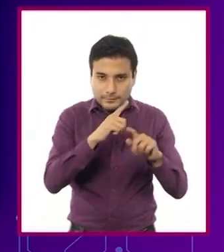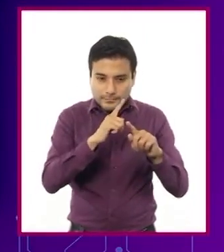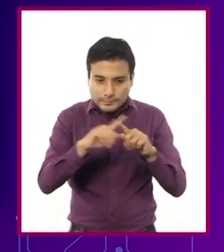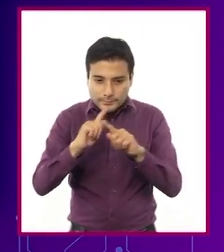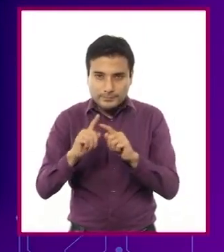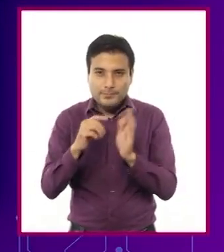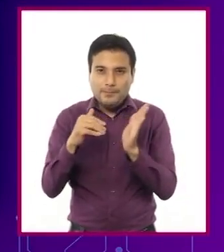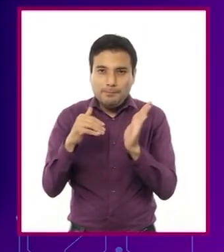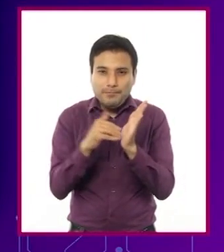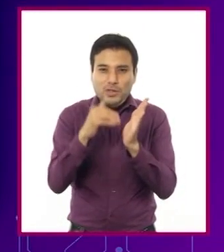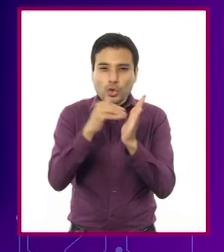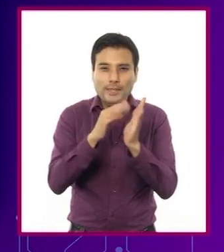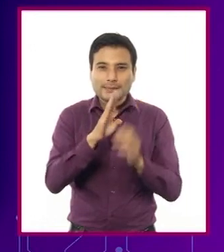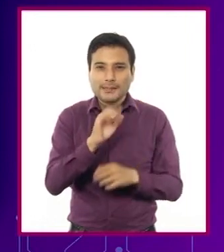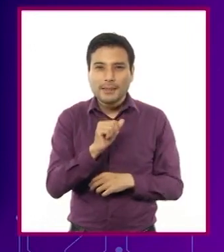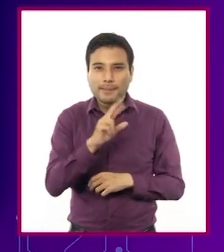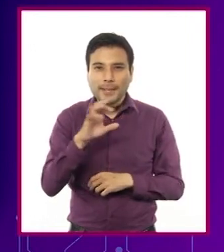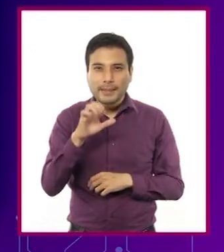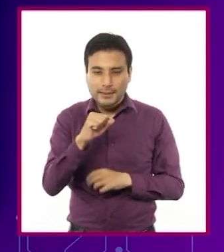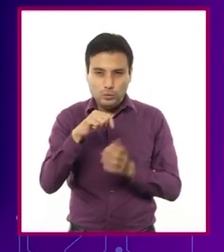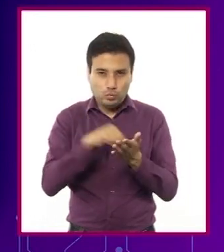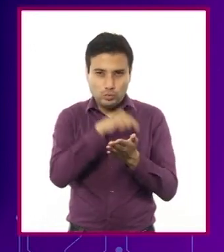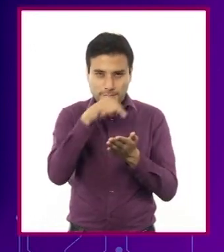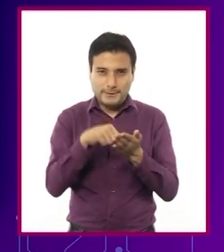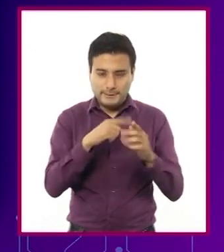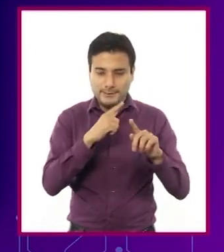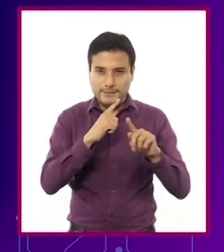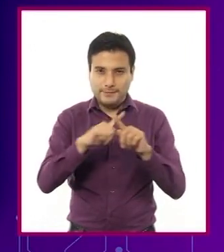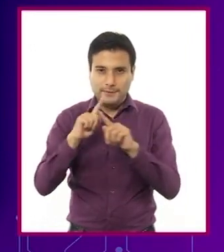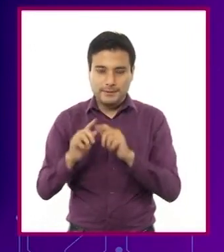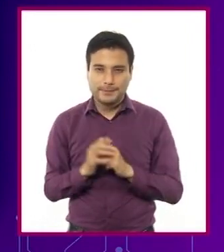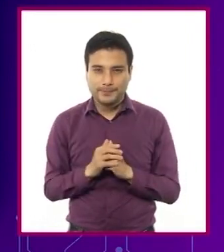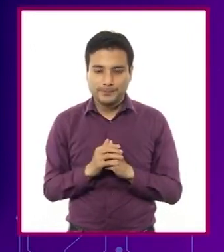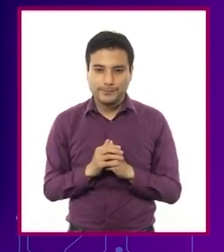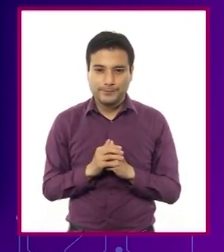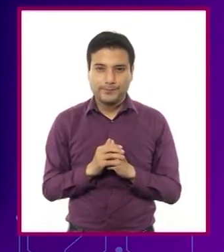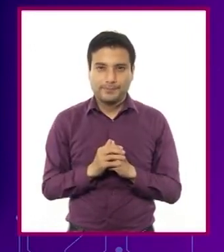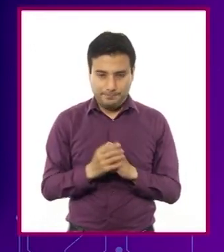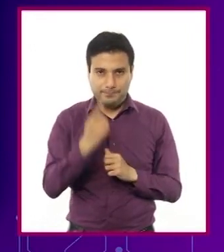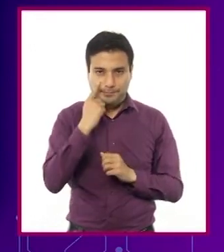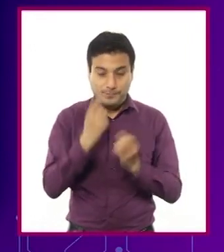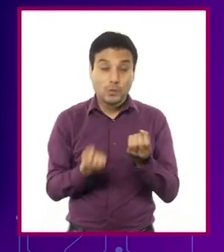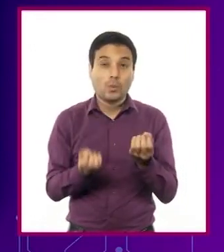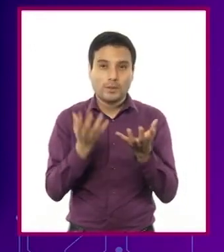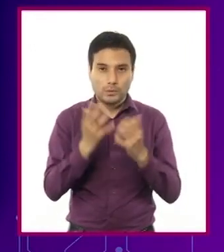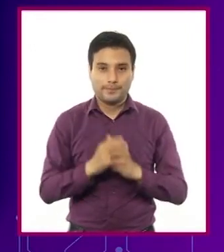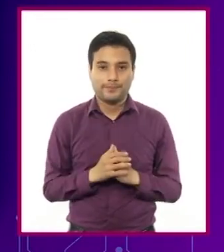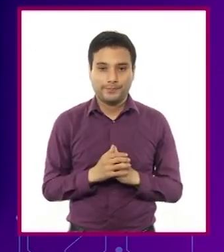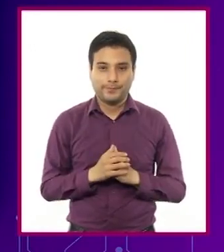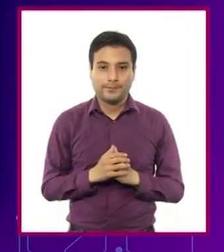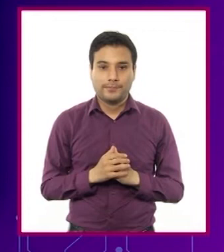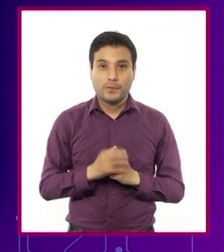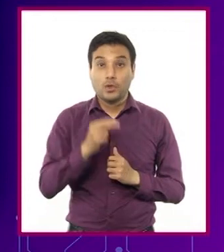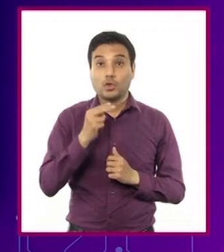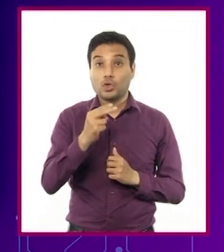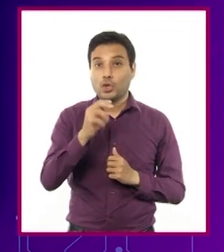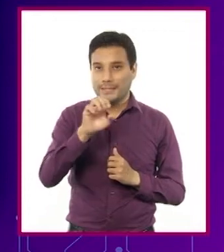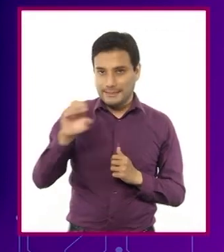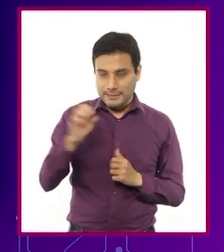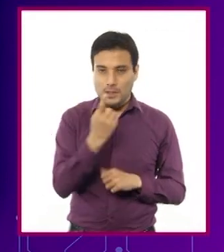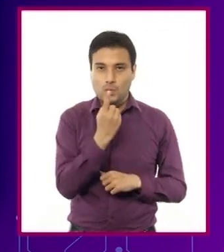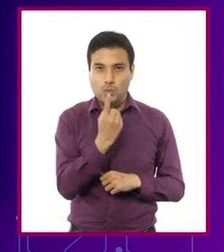de barriles de cada región, que para fines prácticos son: para la Marina Noreste es